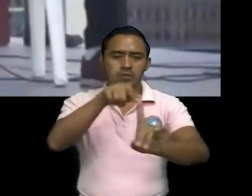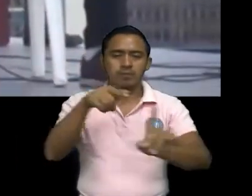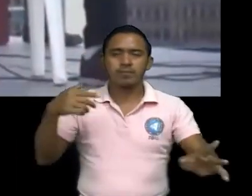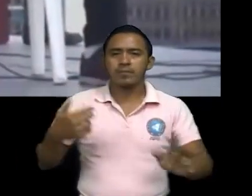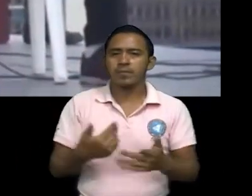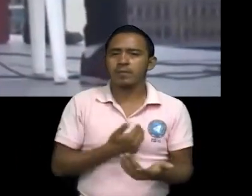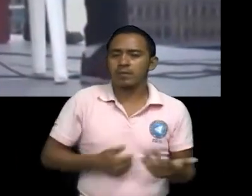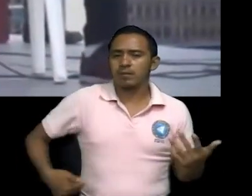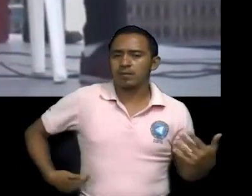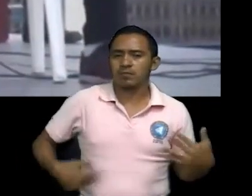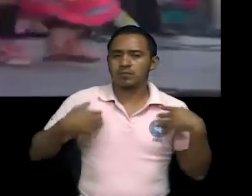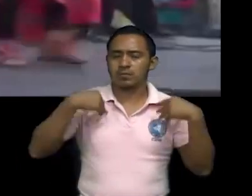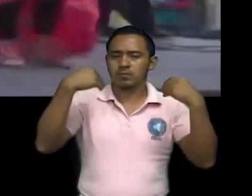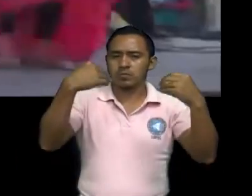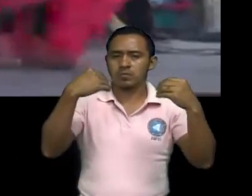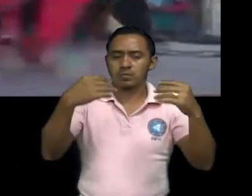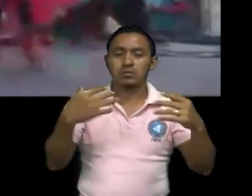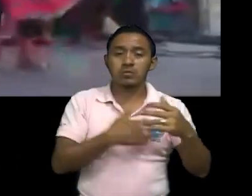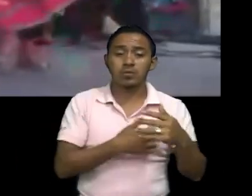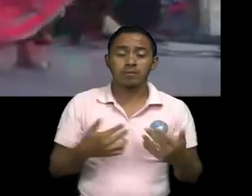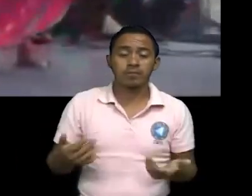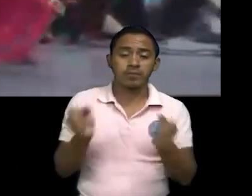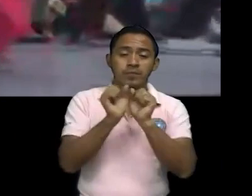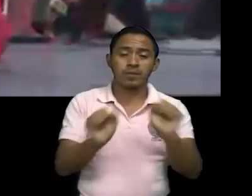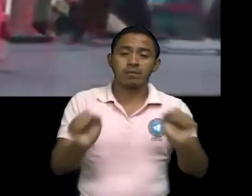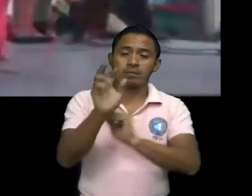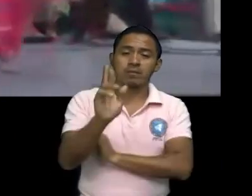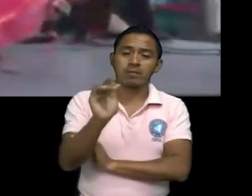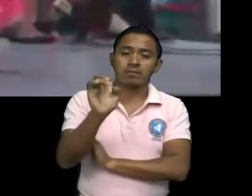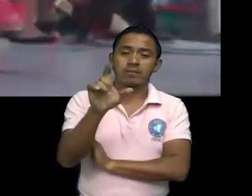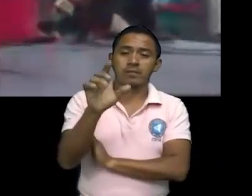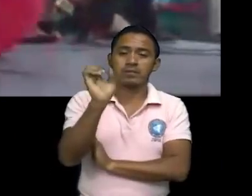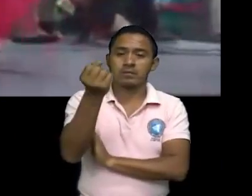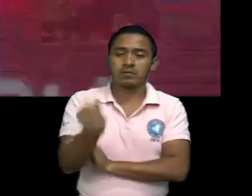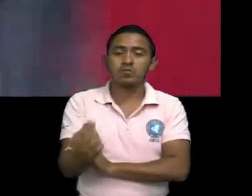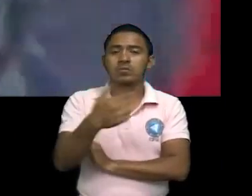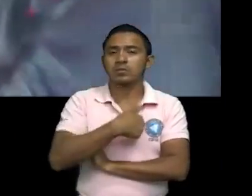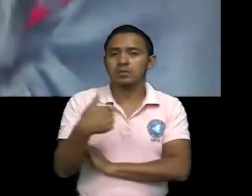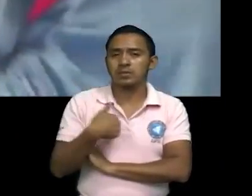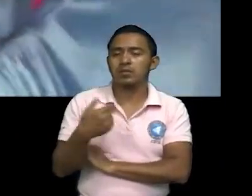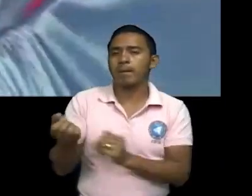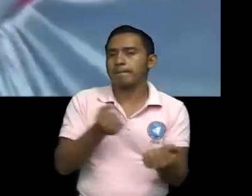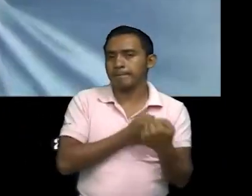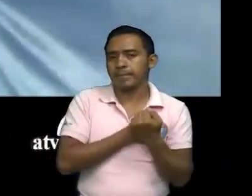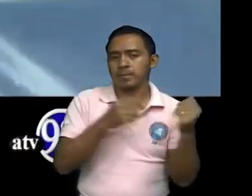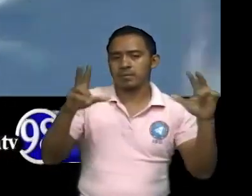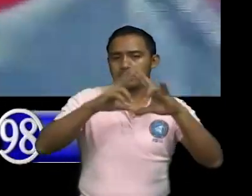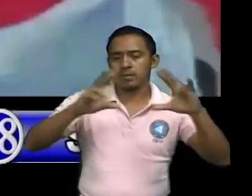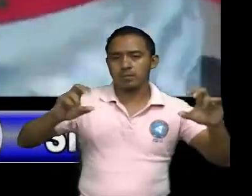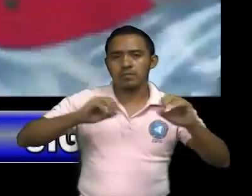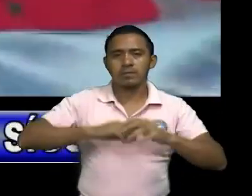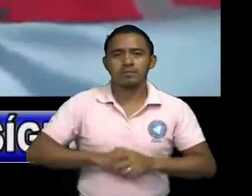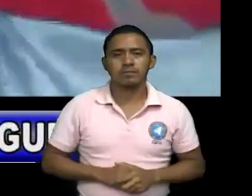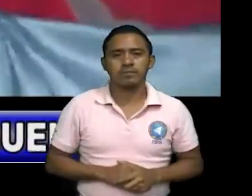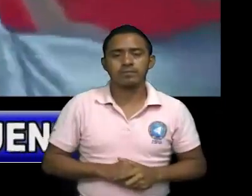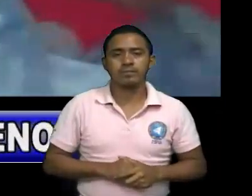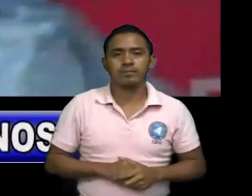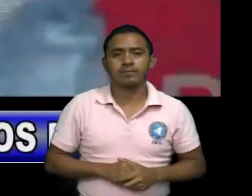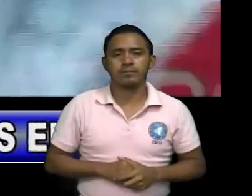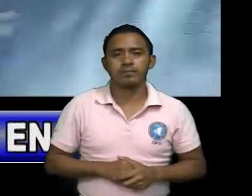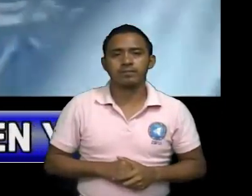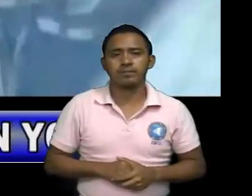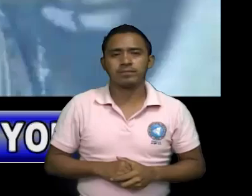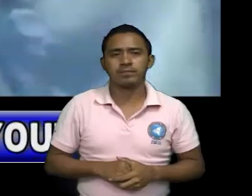cual el Ministerio de Educación de San Rafael del Sur realizó cantata dedicada a la patria Te Amo Nicaragua.